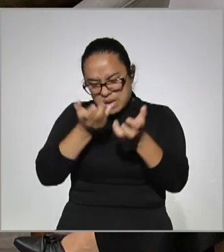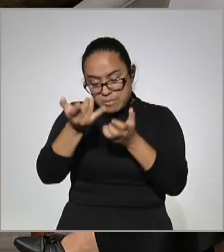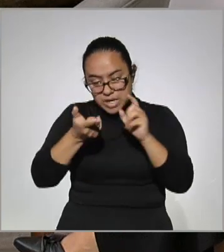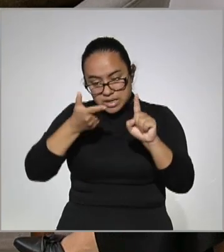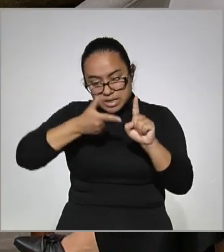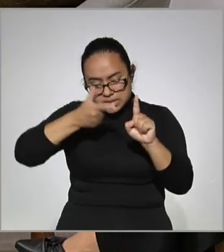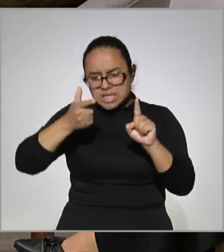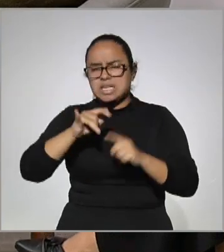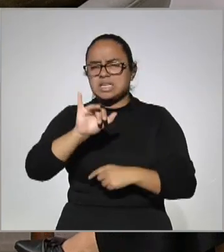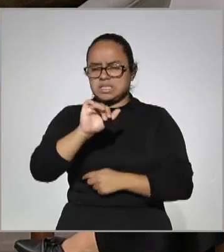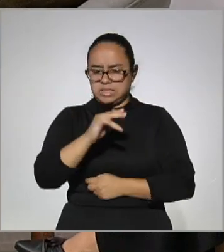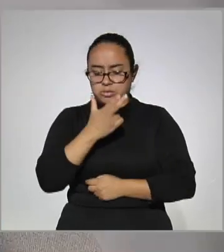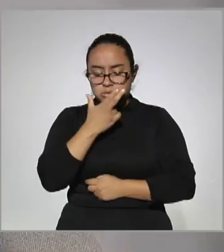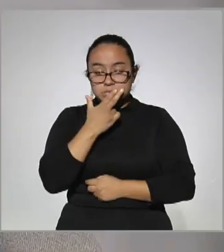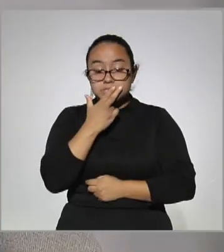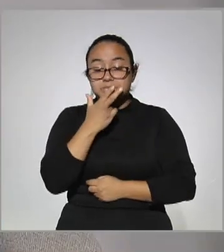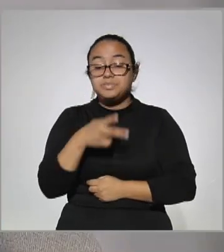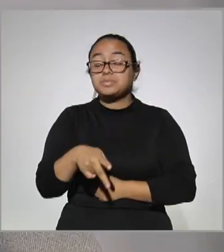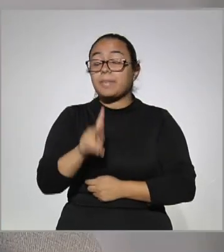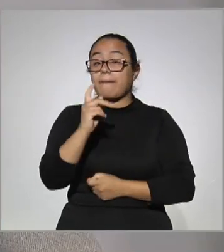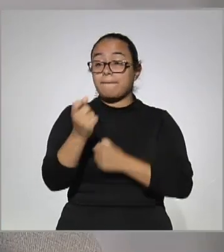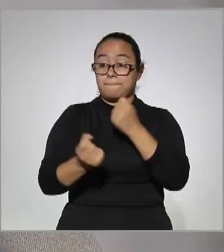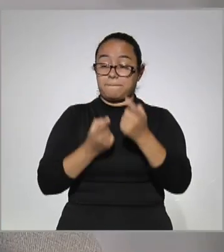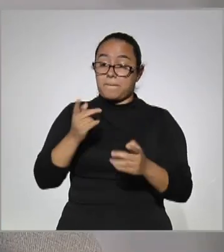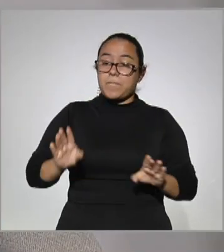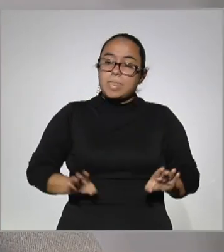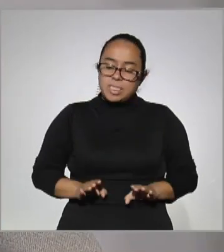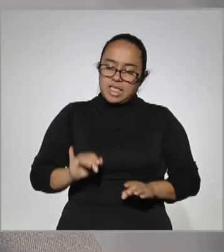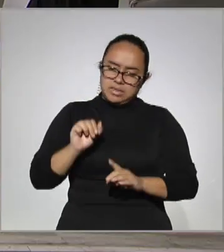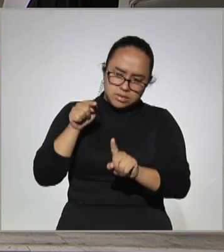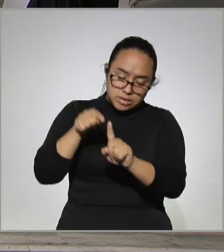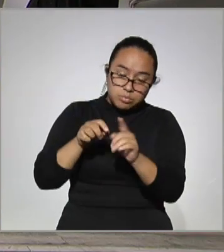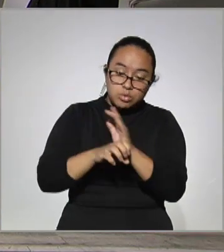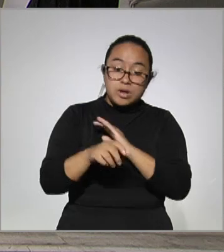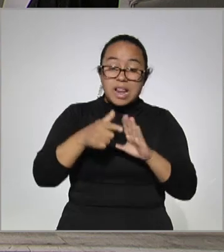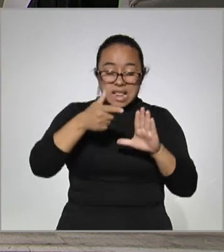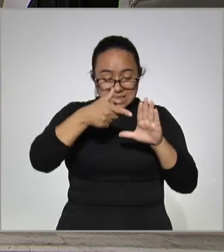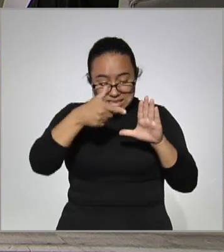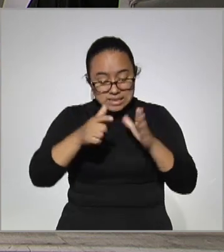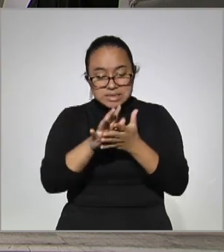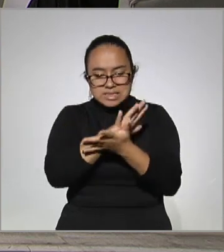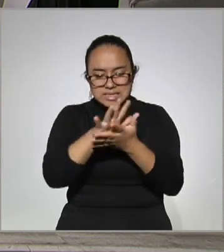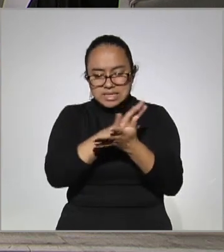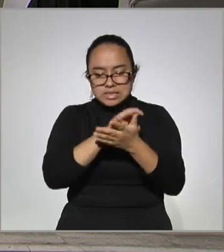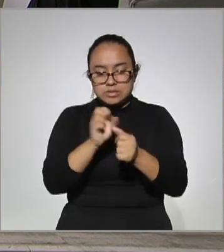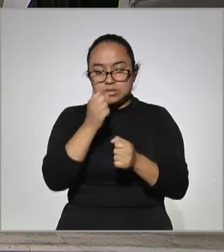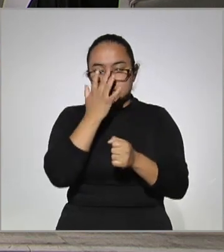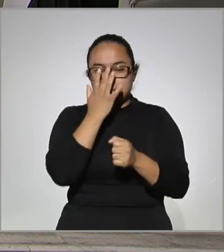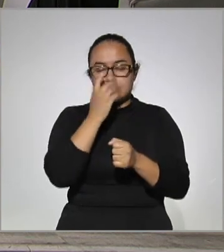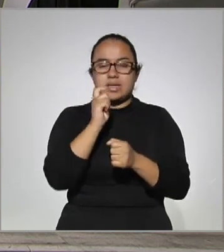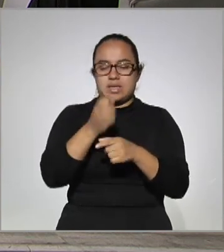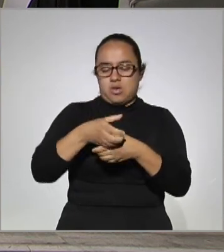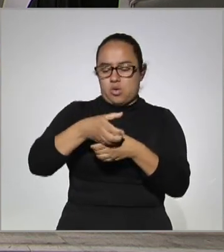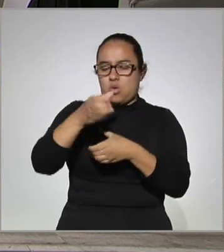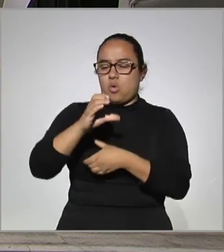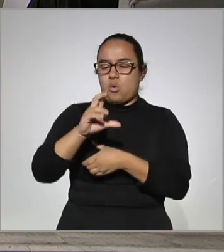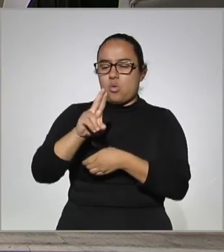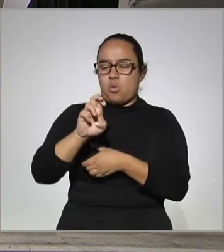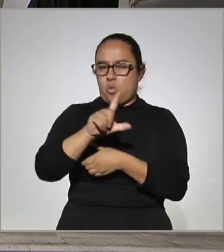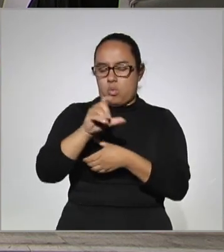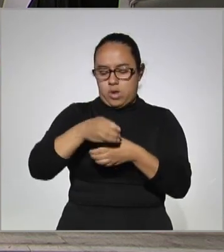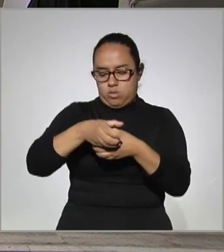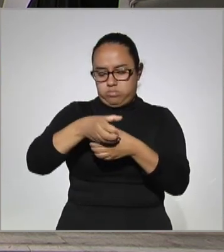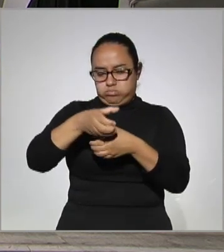sí, pero en ciertas características nada más, porque lo que hace el láser es destruir, estamos hablando de cuello, ¿no? Destruir,